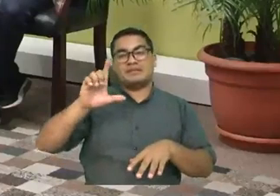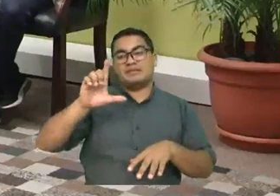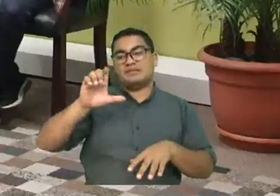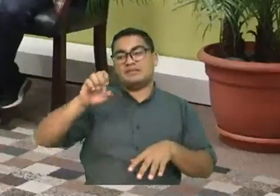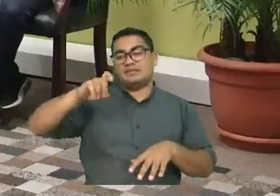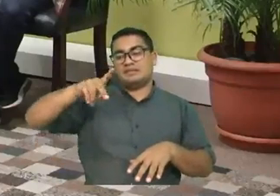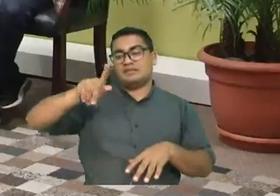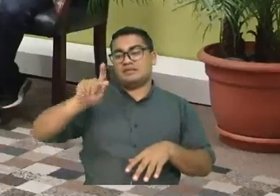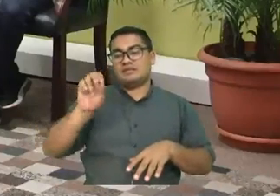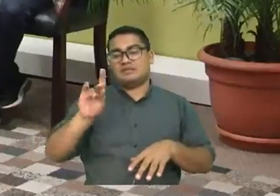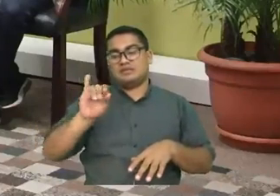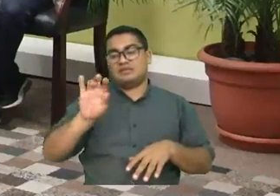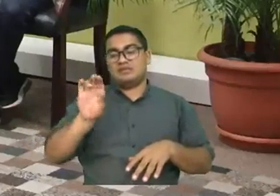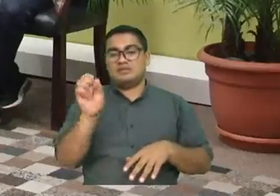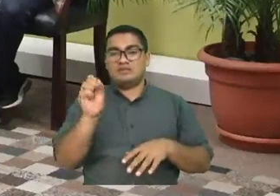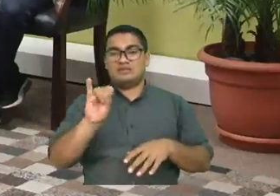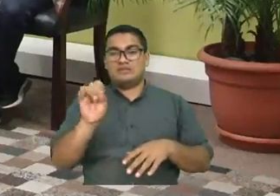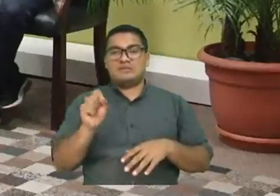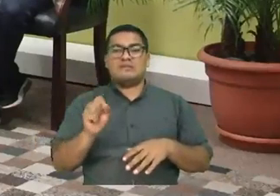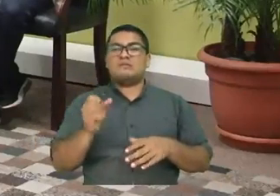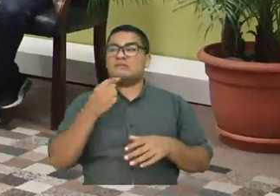¿verdad? Una lesión